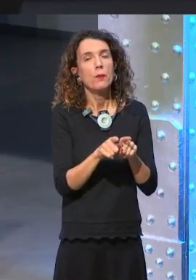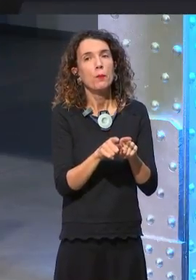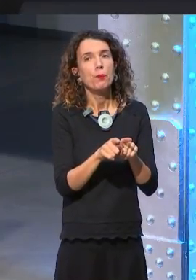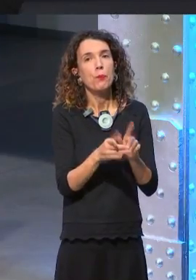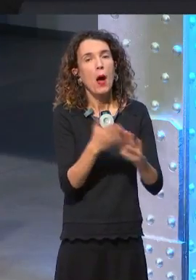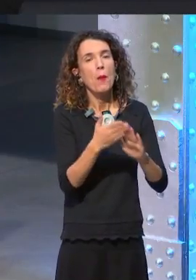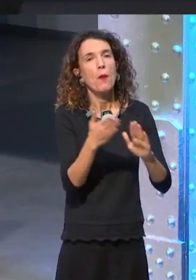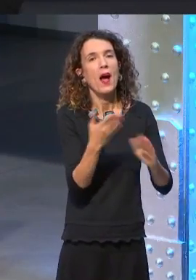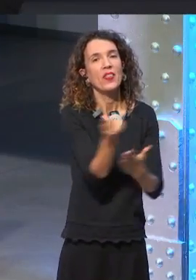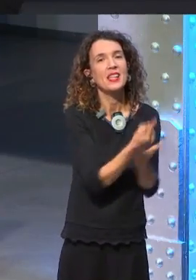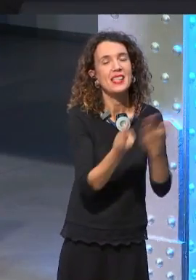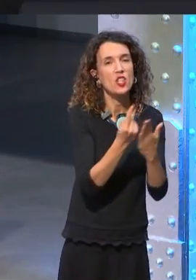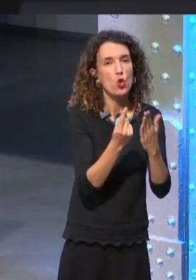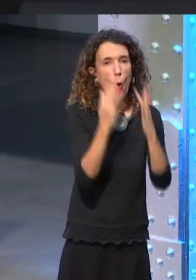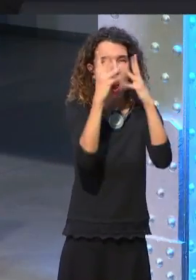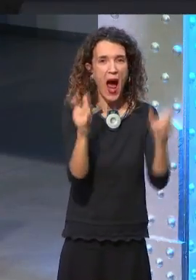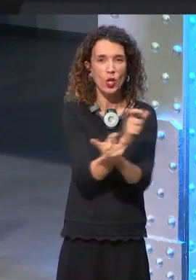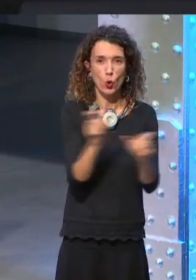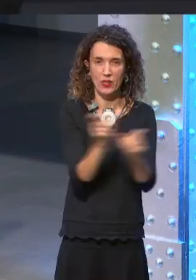diseño algorítmico,